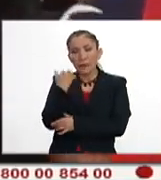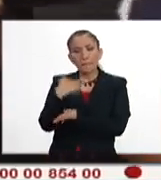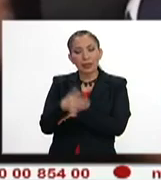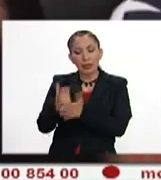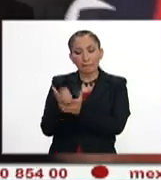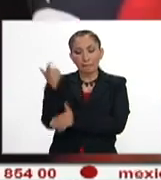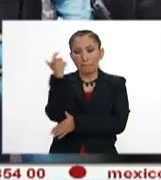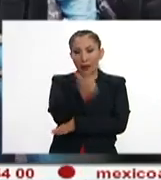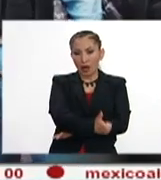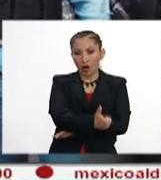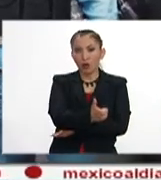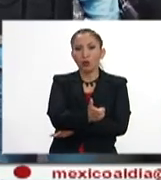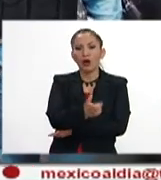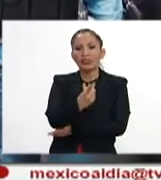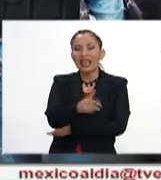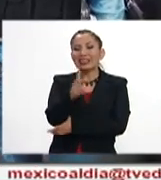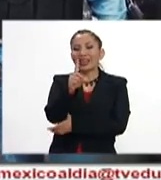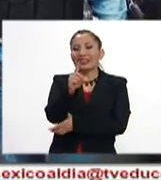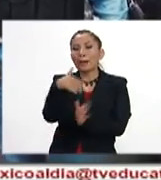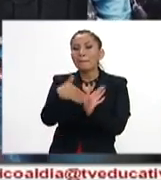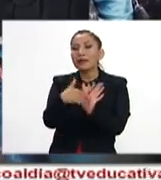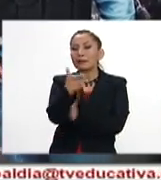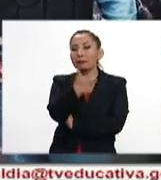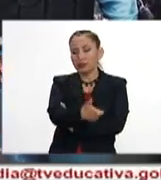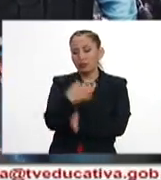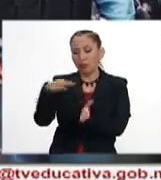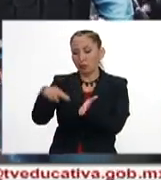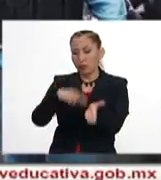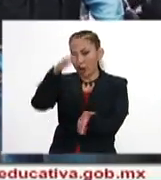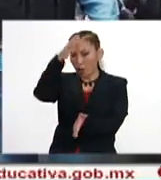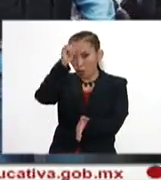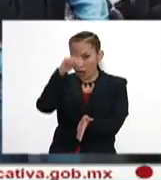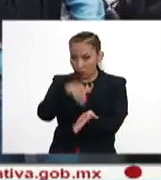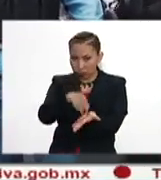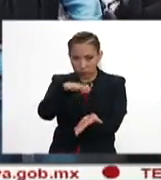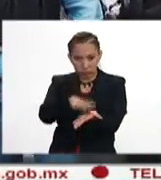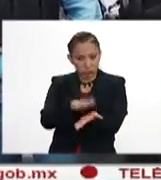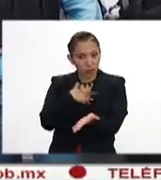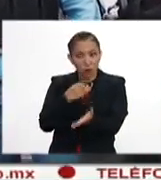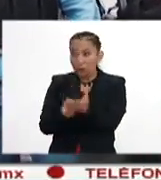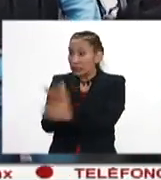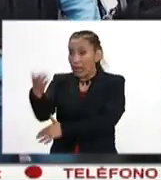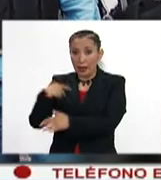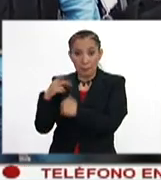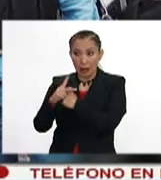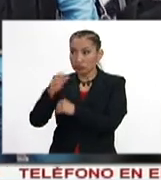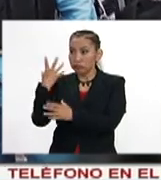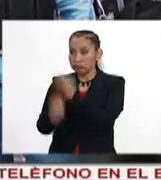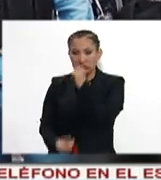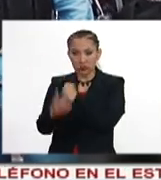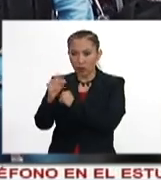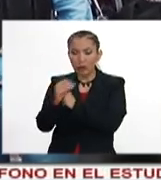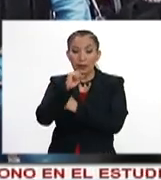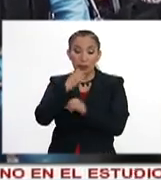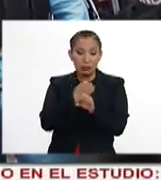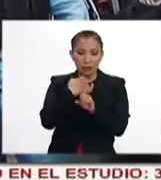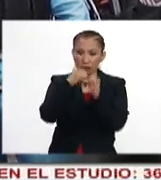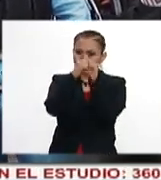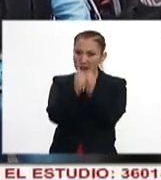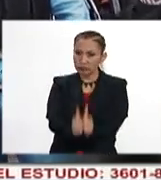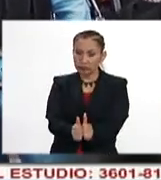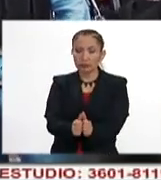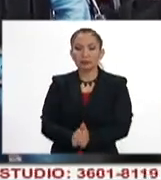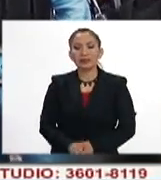tras pagar una fianza de 30,000 pesos y firmar un compromiso de que no se va del país, pero tampoco del estado de